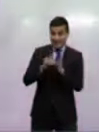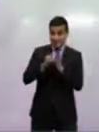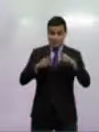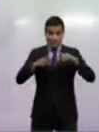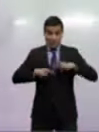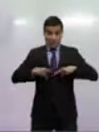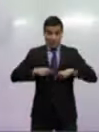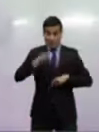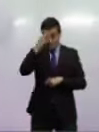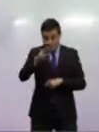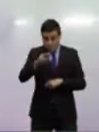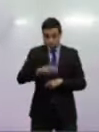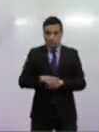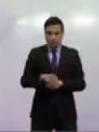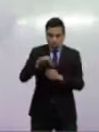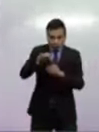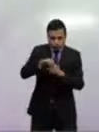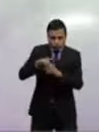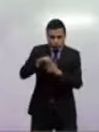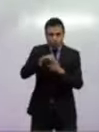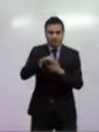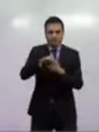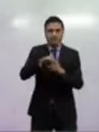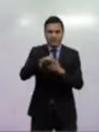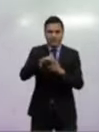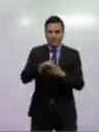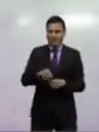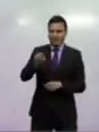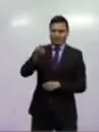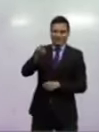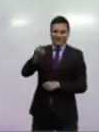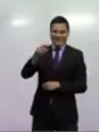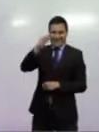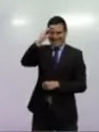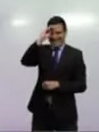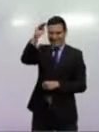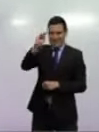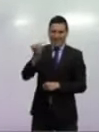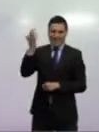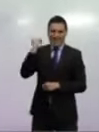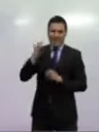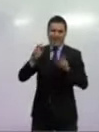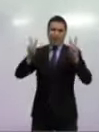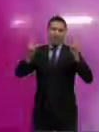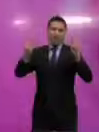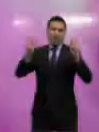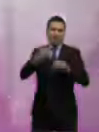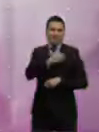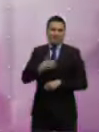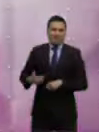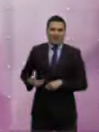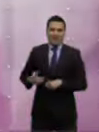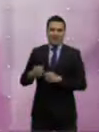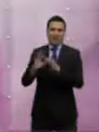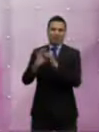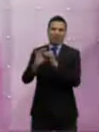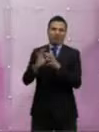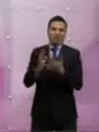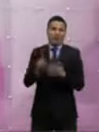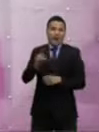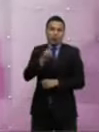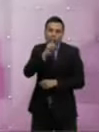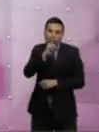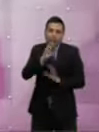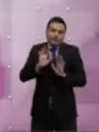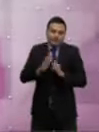mexicanos salimos a demostrar a los patrones de este señor que trabajó con Vicente Fox, que no lo dice, salió